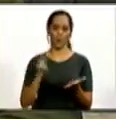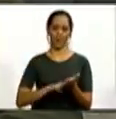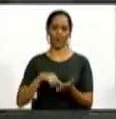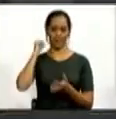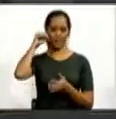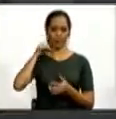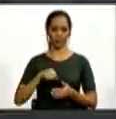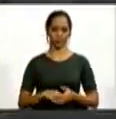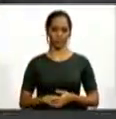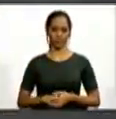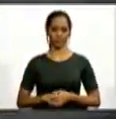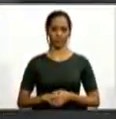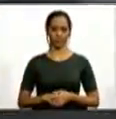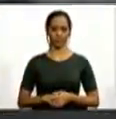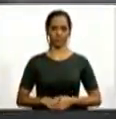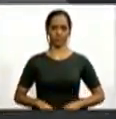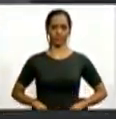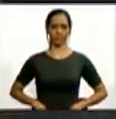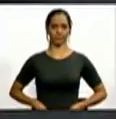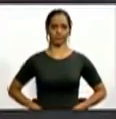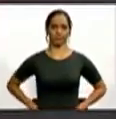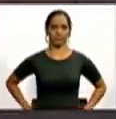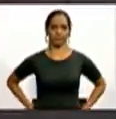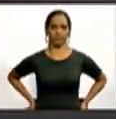video. El pueblo en la calle frente a un